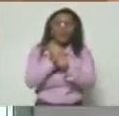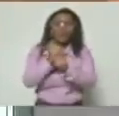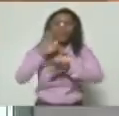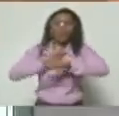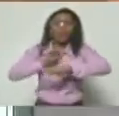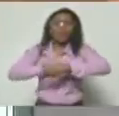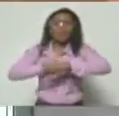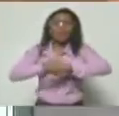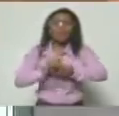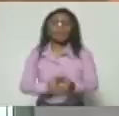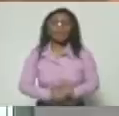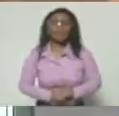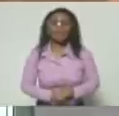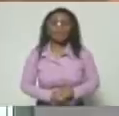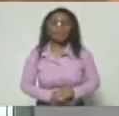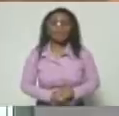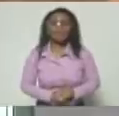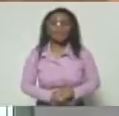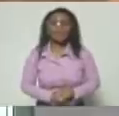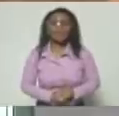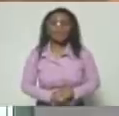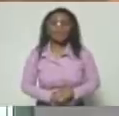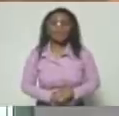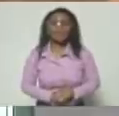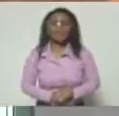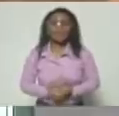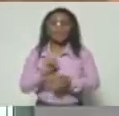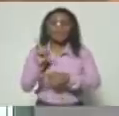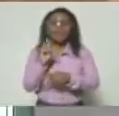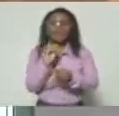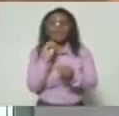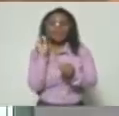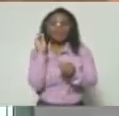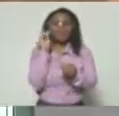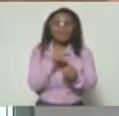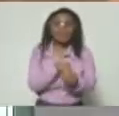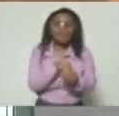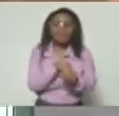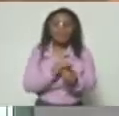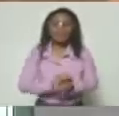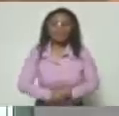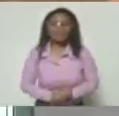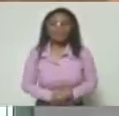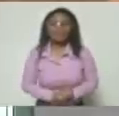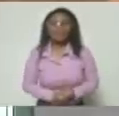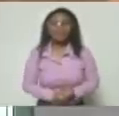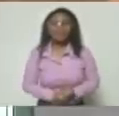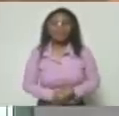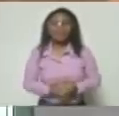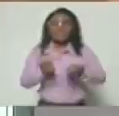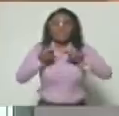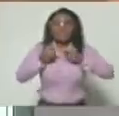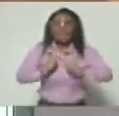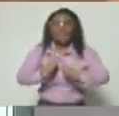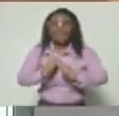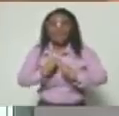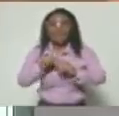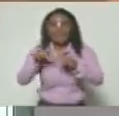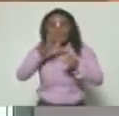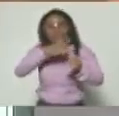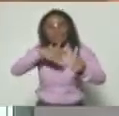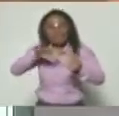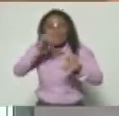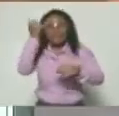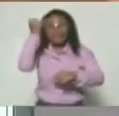de la intromisión del intento del contrabando